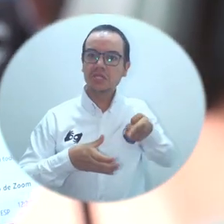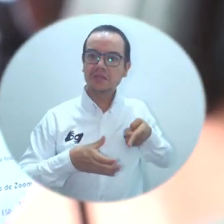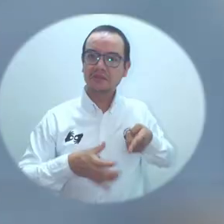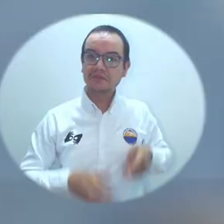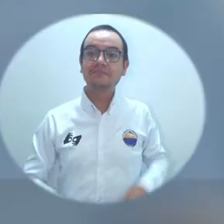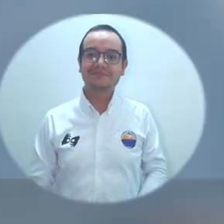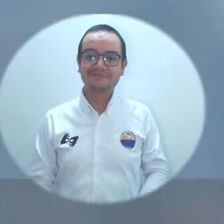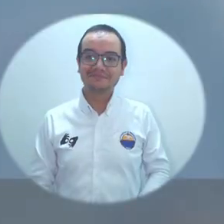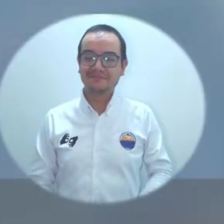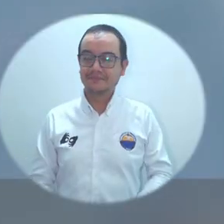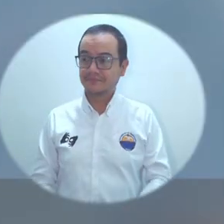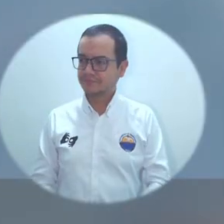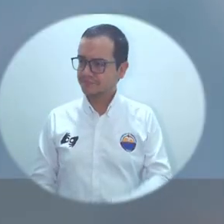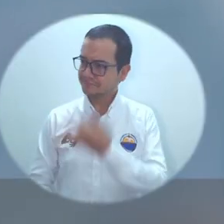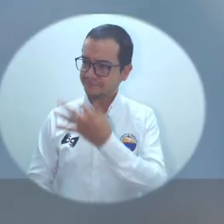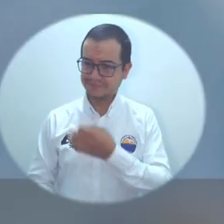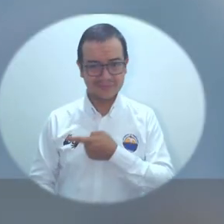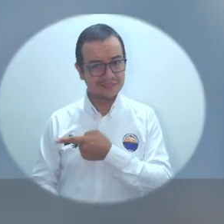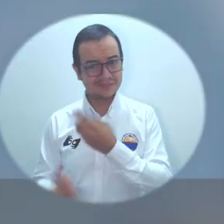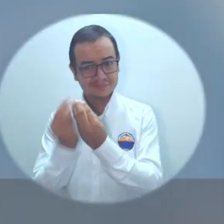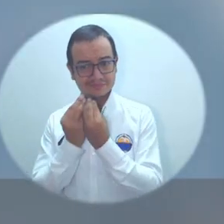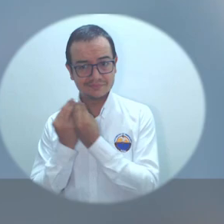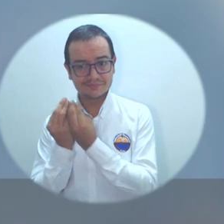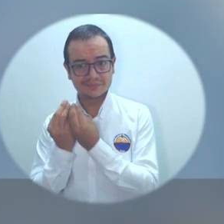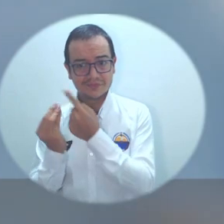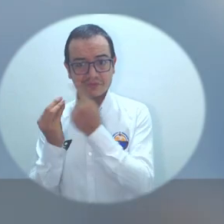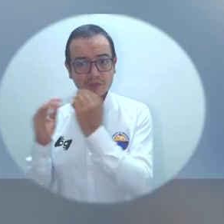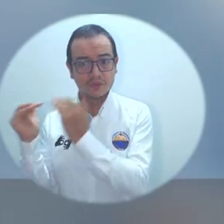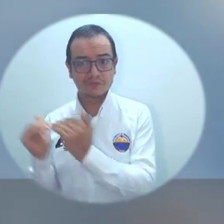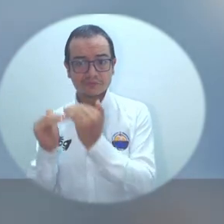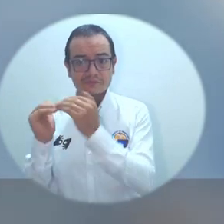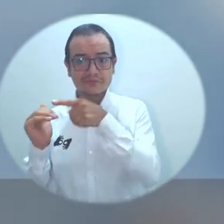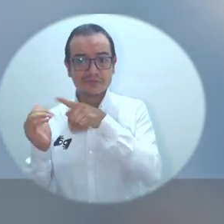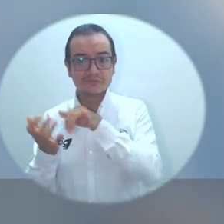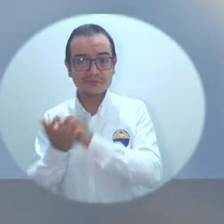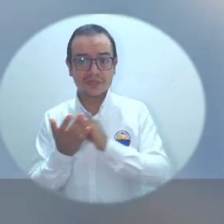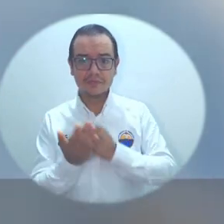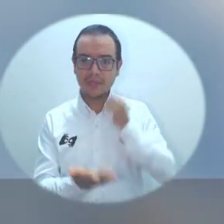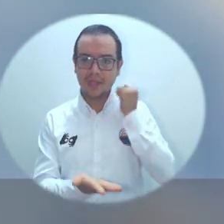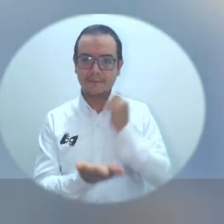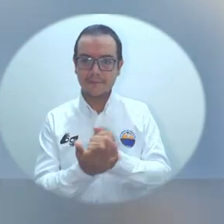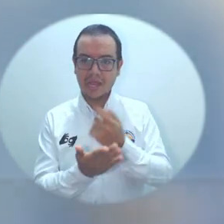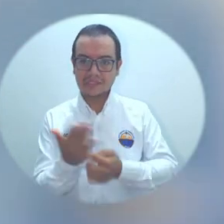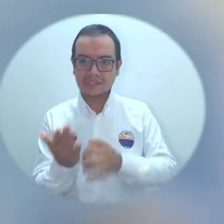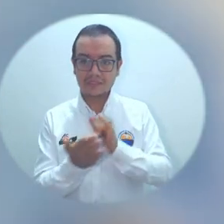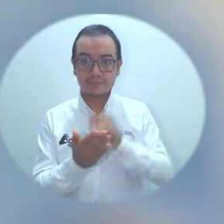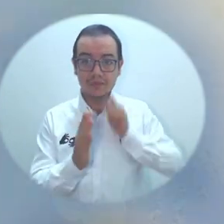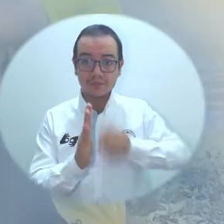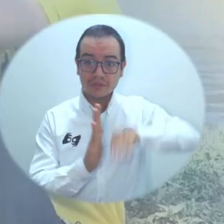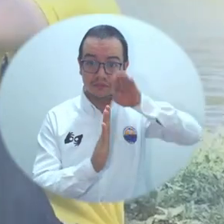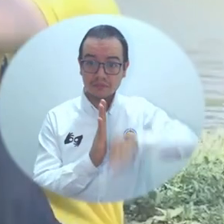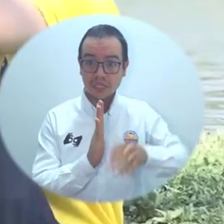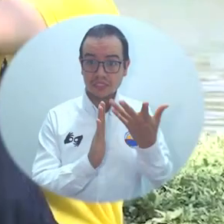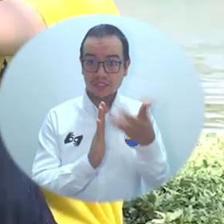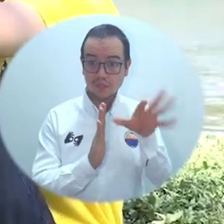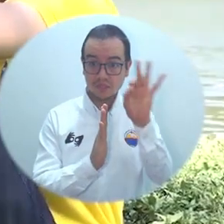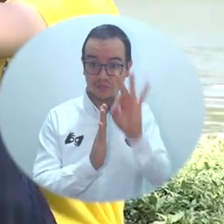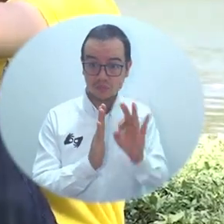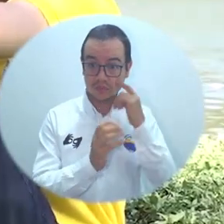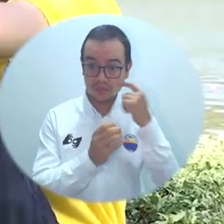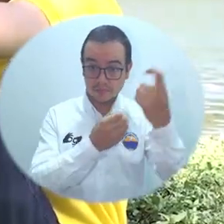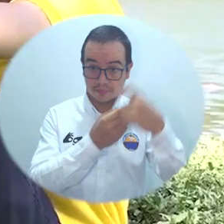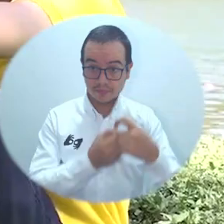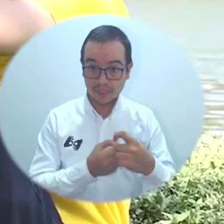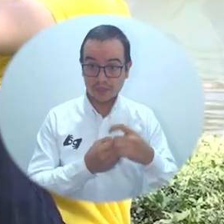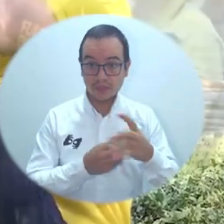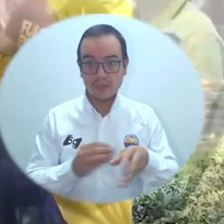decir que respaldo la decisión tomada por el Consejo Académico de la reducción de las matrículas de los estudiantes despregados a un 50%